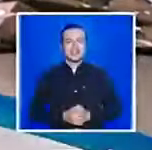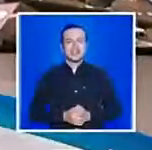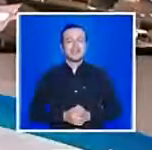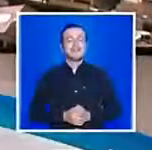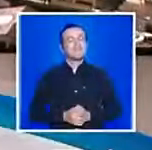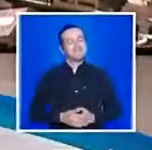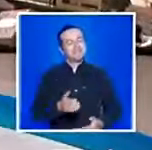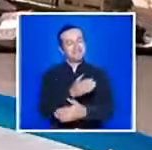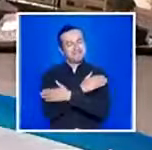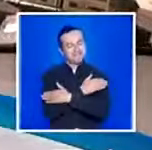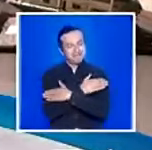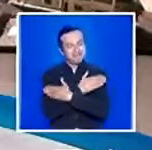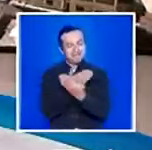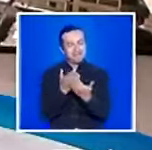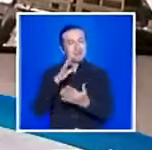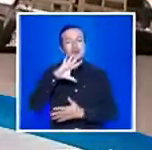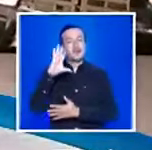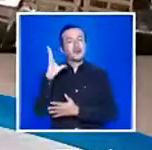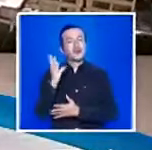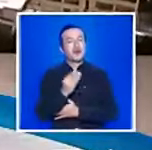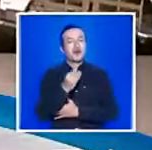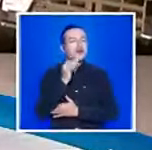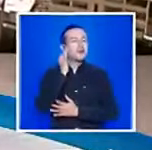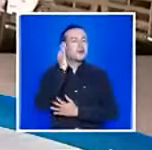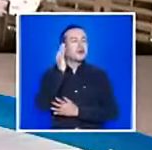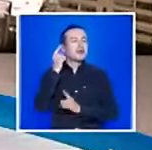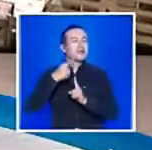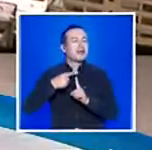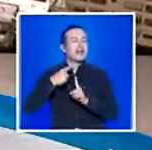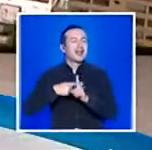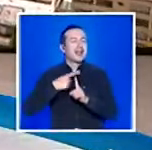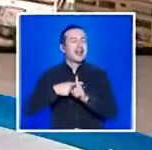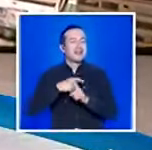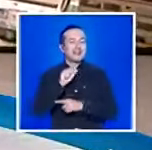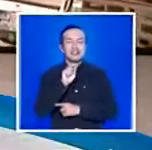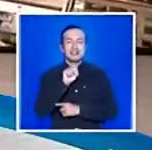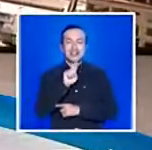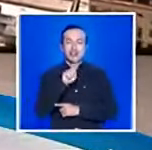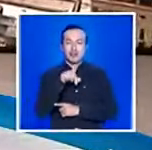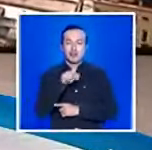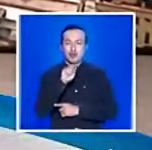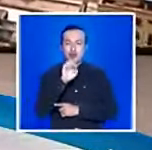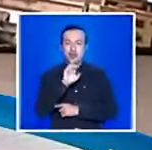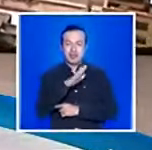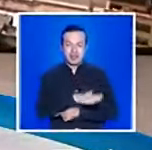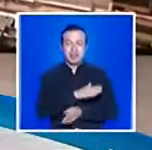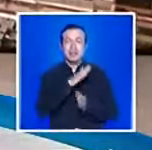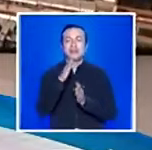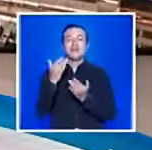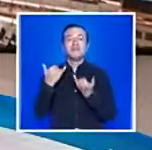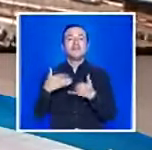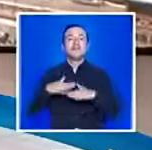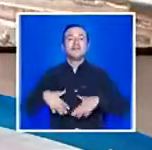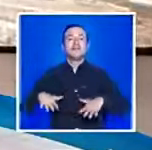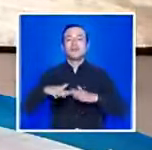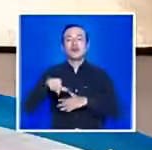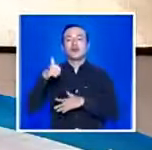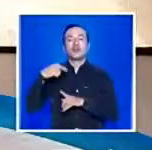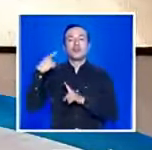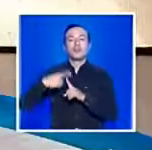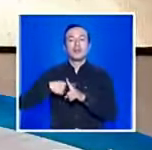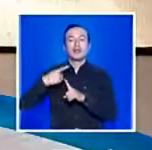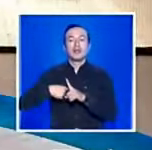Un abrazo a Jessica y a todas las caseritas del Mercado San Roque. Pero bueno, del Mercado San Roque en el centro de Quito nos vamos ahora a ir a otro mercado